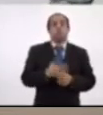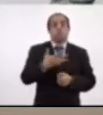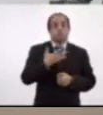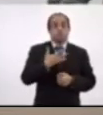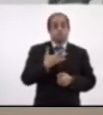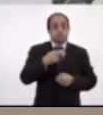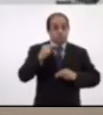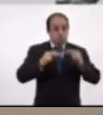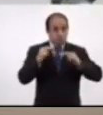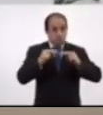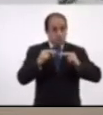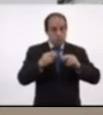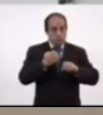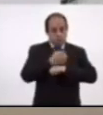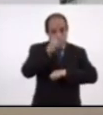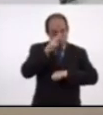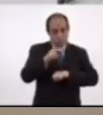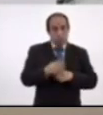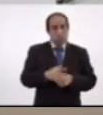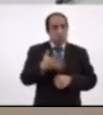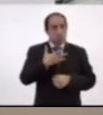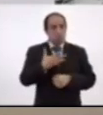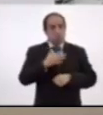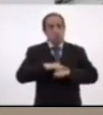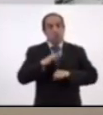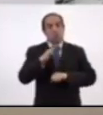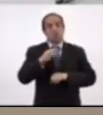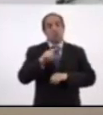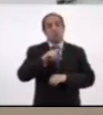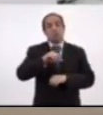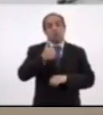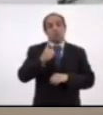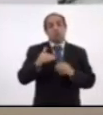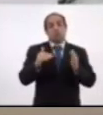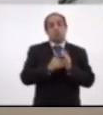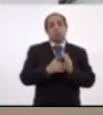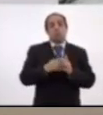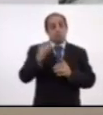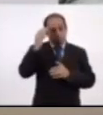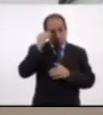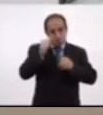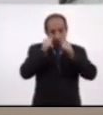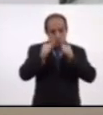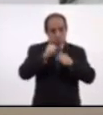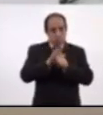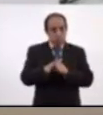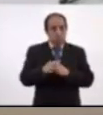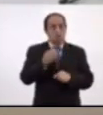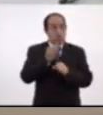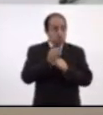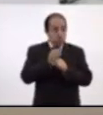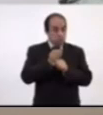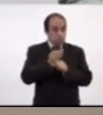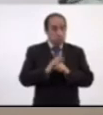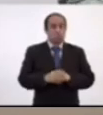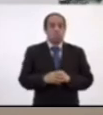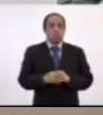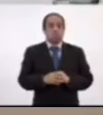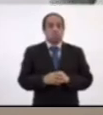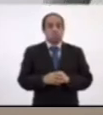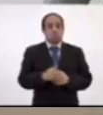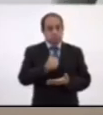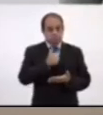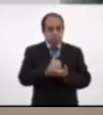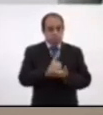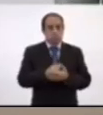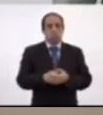a nivel metropolitano llegó a más de 11,000 camas para atención a COVID. En este momento, y en el caso de la